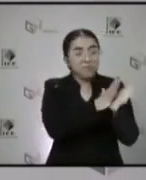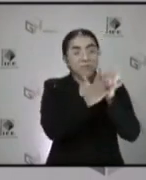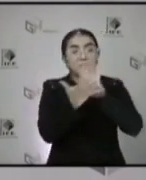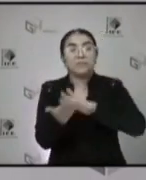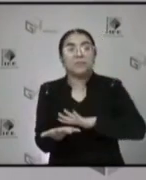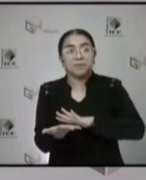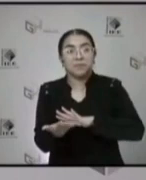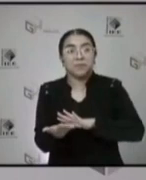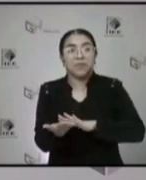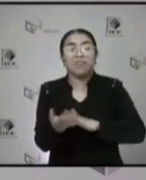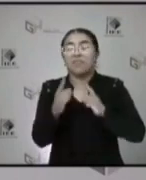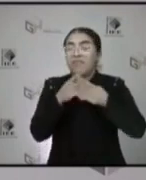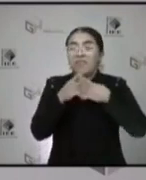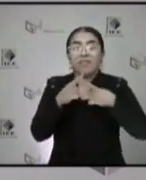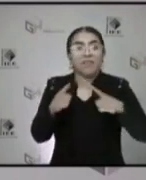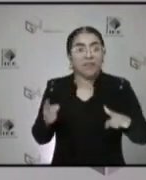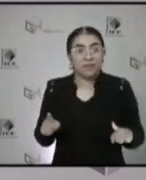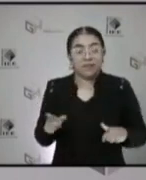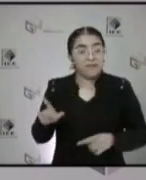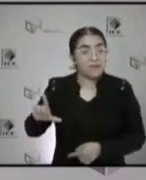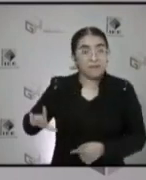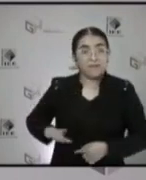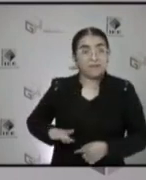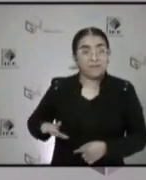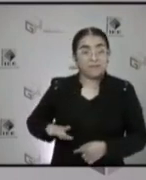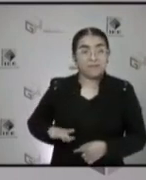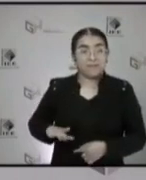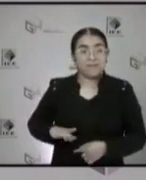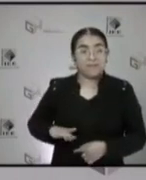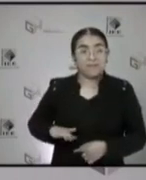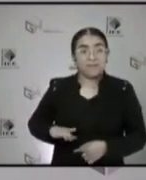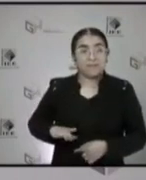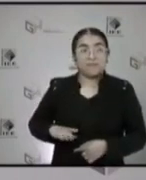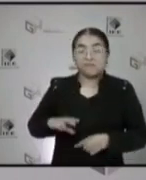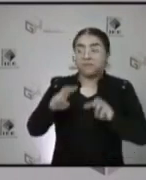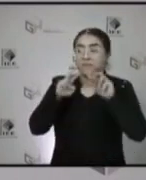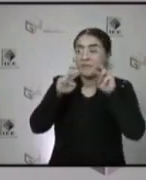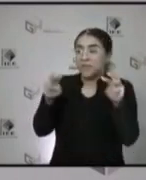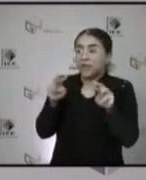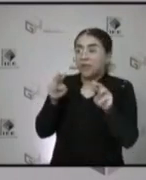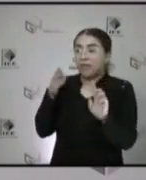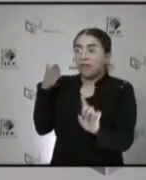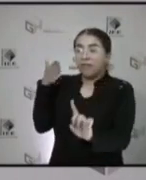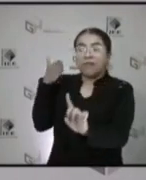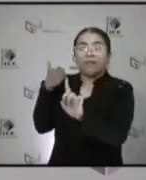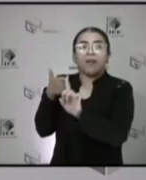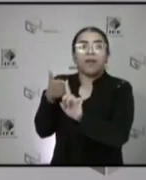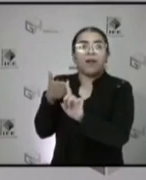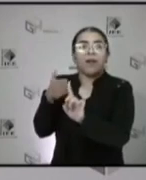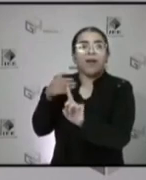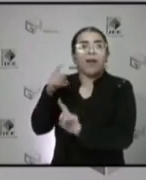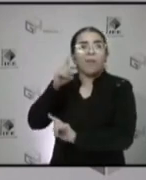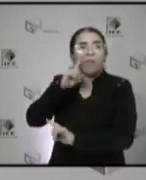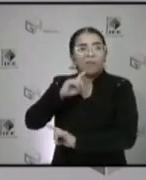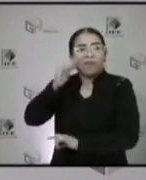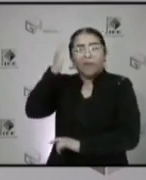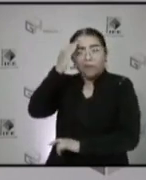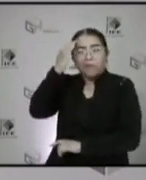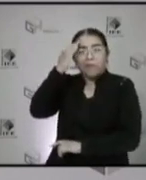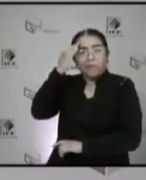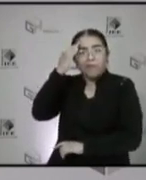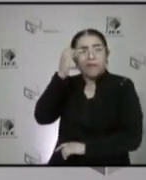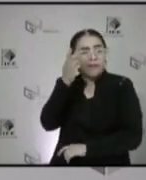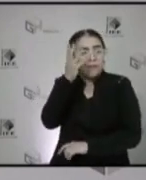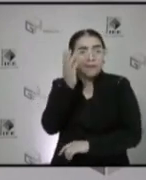una manera distinta de hacer gobierno, diferente, con la visión de una mujer que conoce cómo vive una familia,